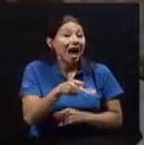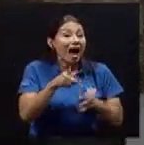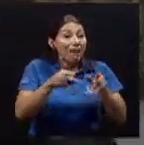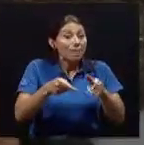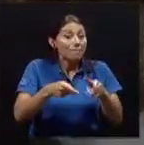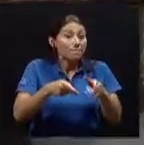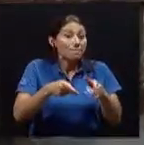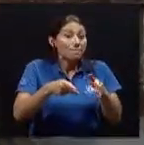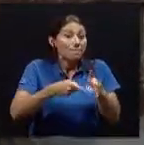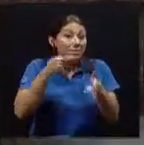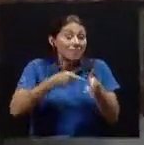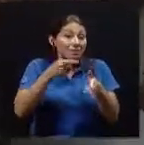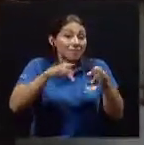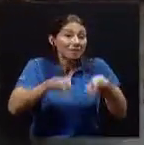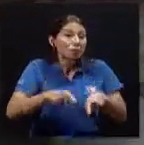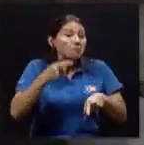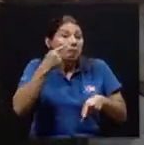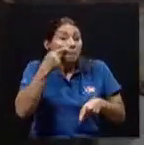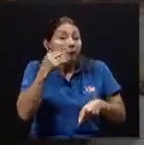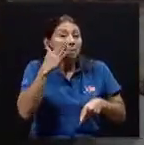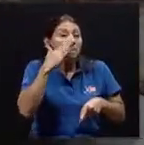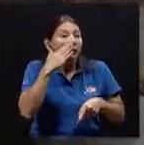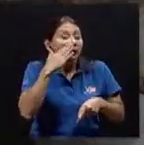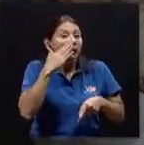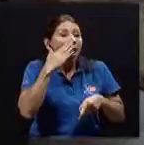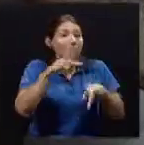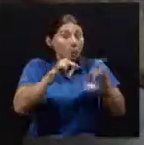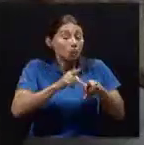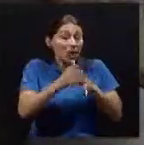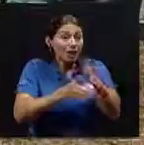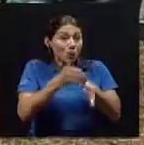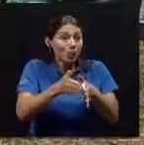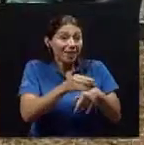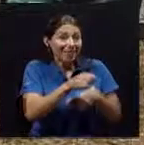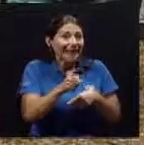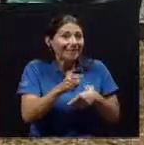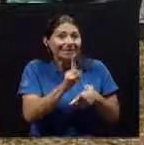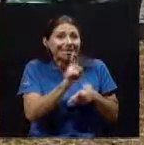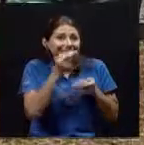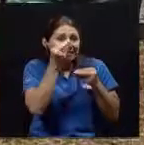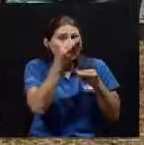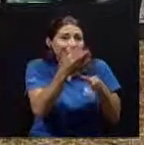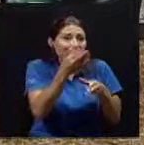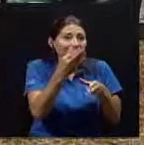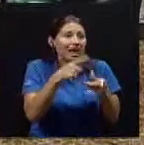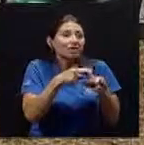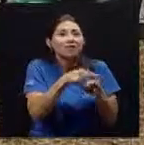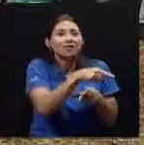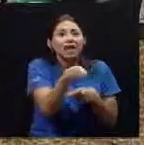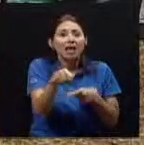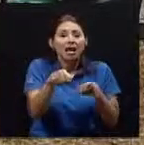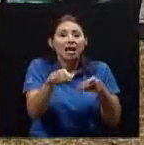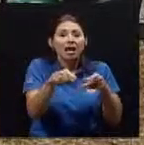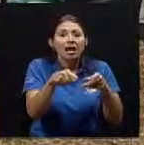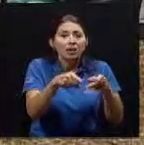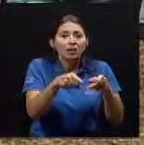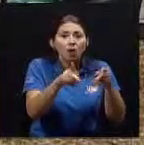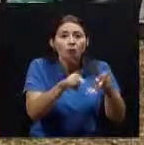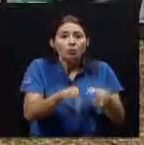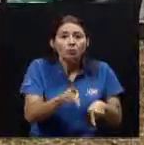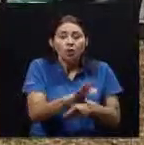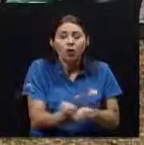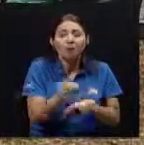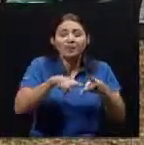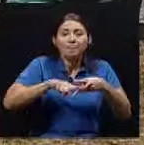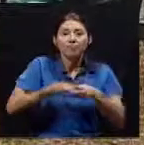cuidador o cuidadora es el dar esa información, que más bien va a ser como el paso para que este hijo o hija tenga relaciones sexuales coitales de una manera